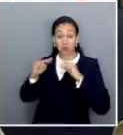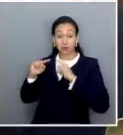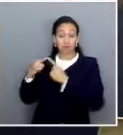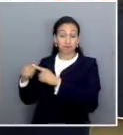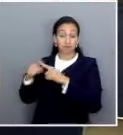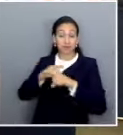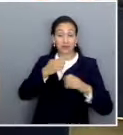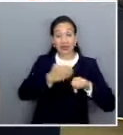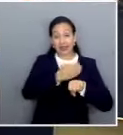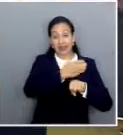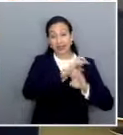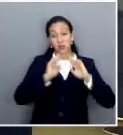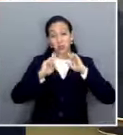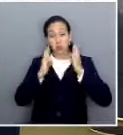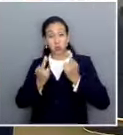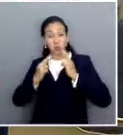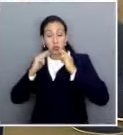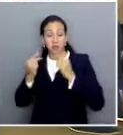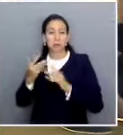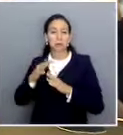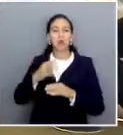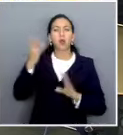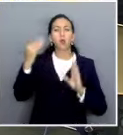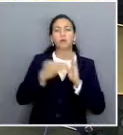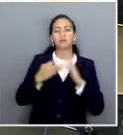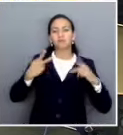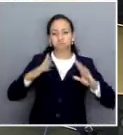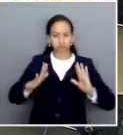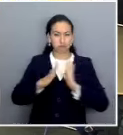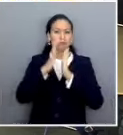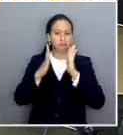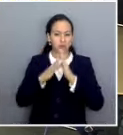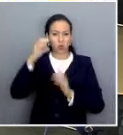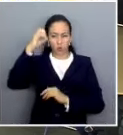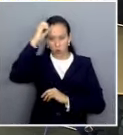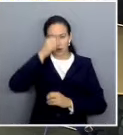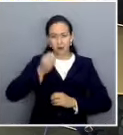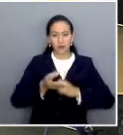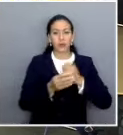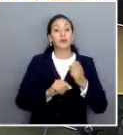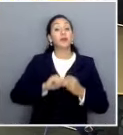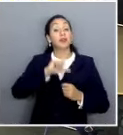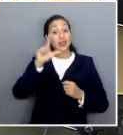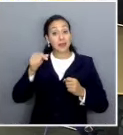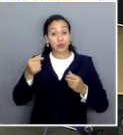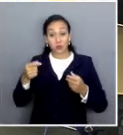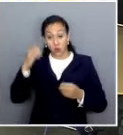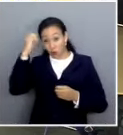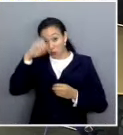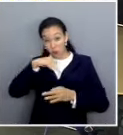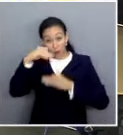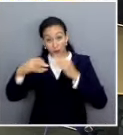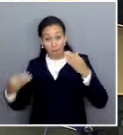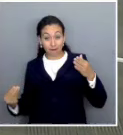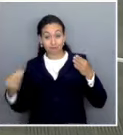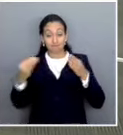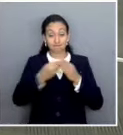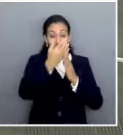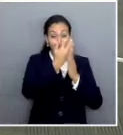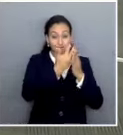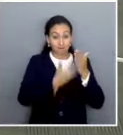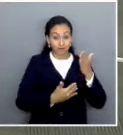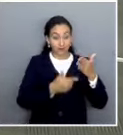los que participaron cerca de 4,000 personas en total, se realizará una Agenda Nacional de Seguridad y Justicia que la ministra presidenta